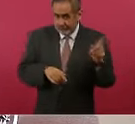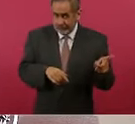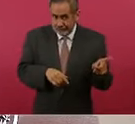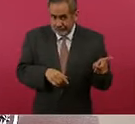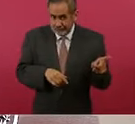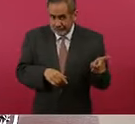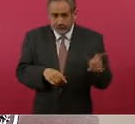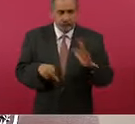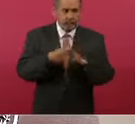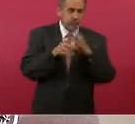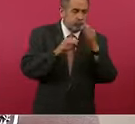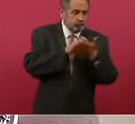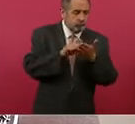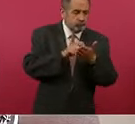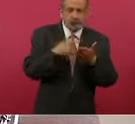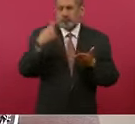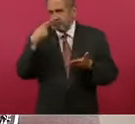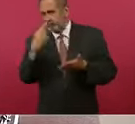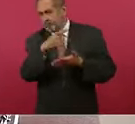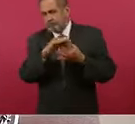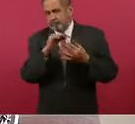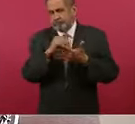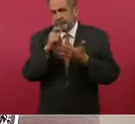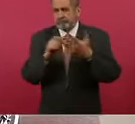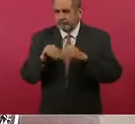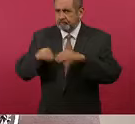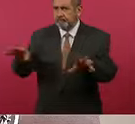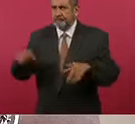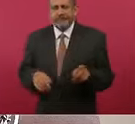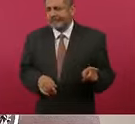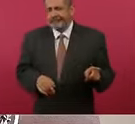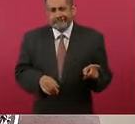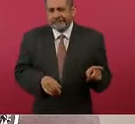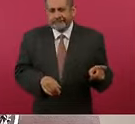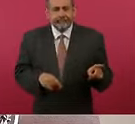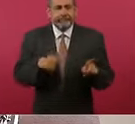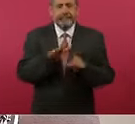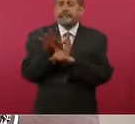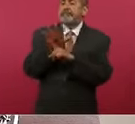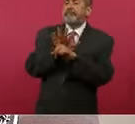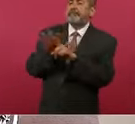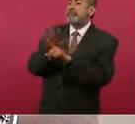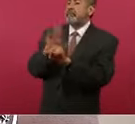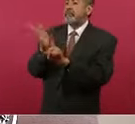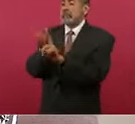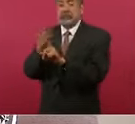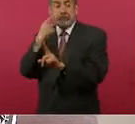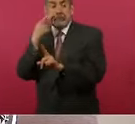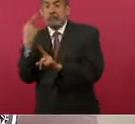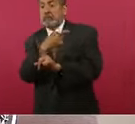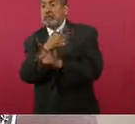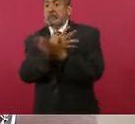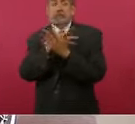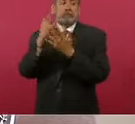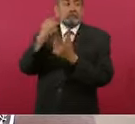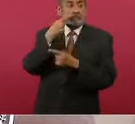Esto no es periodismo en sentido estricto, esto es manipulación, porque este periódico